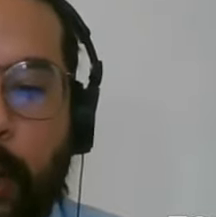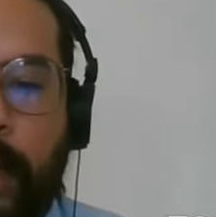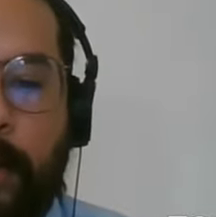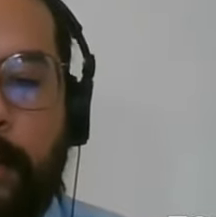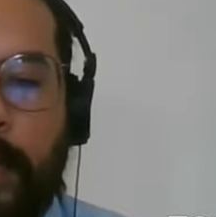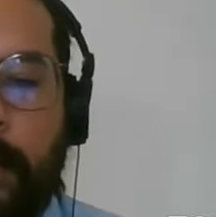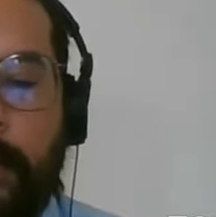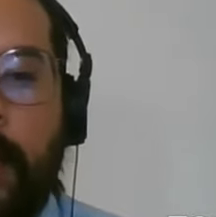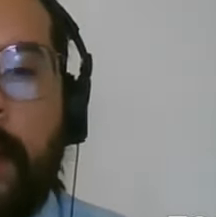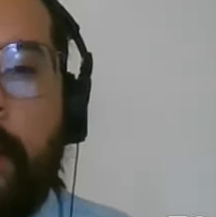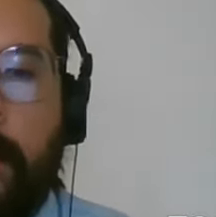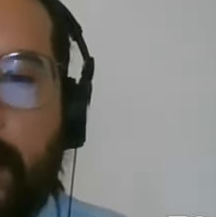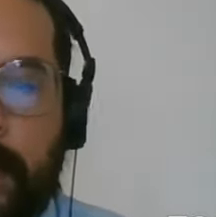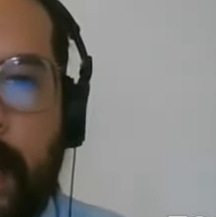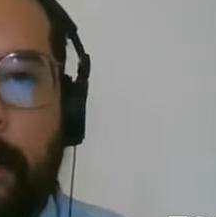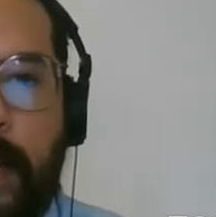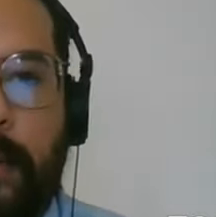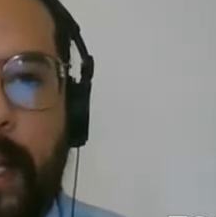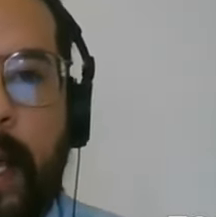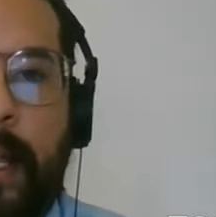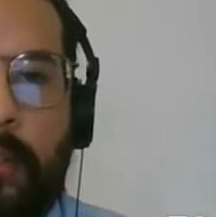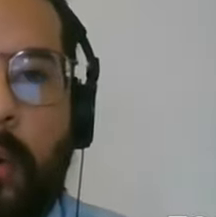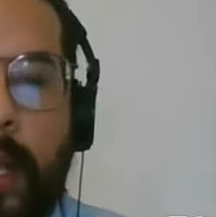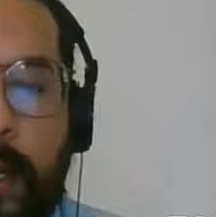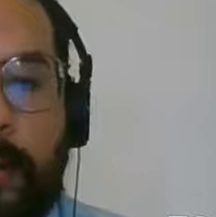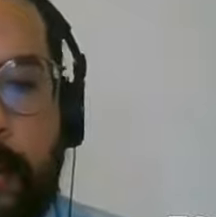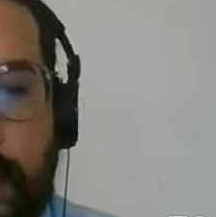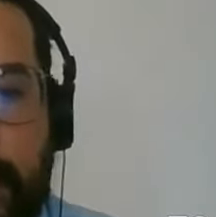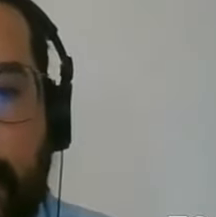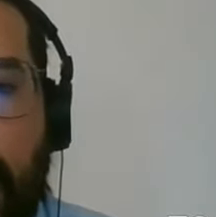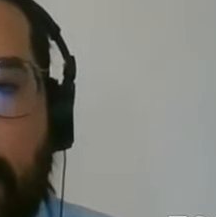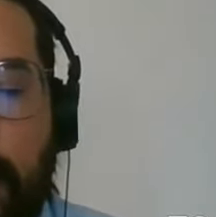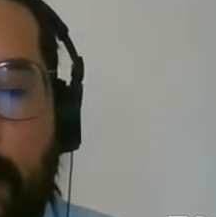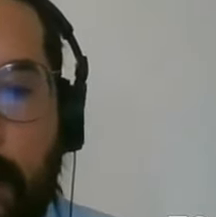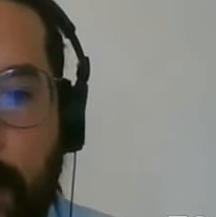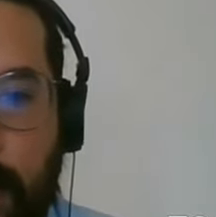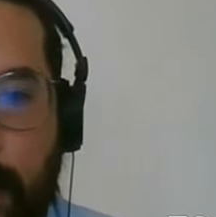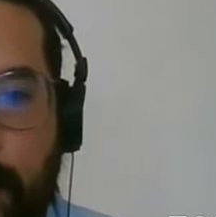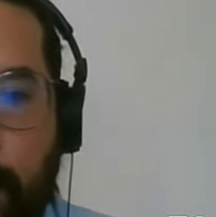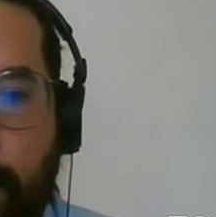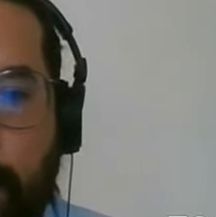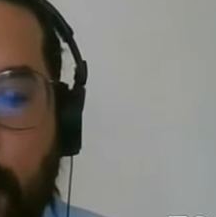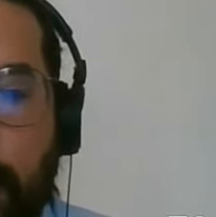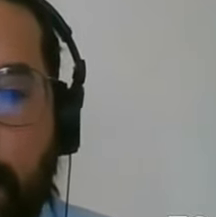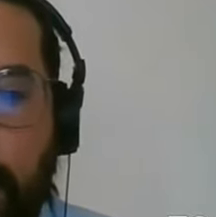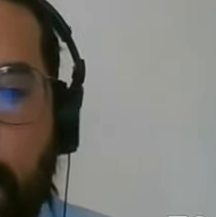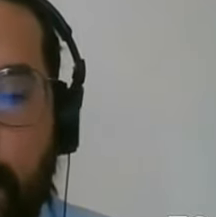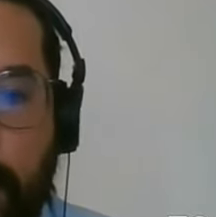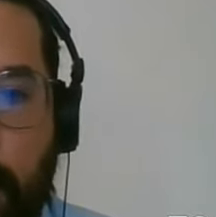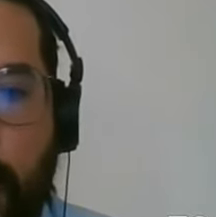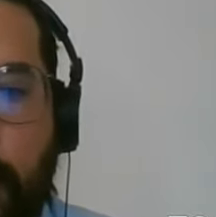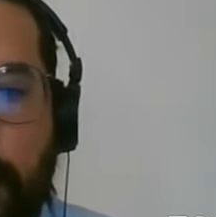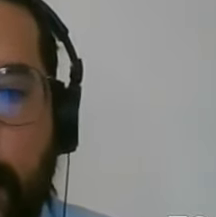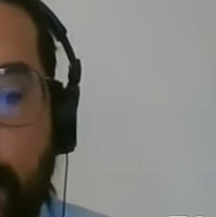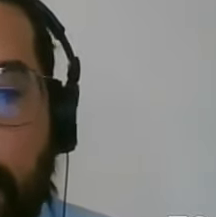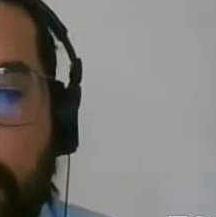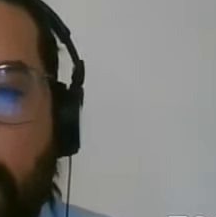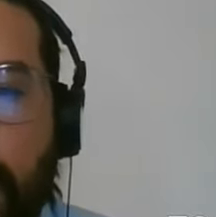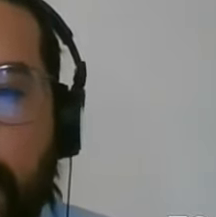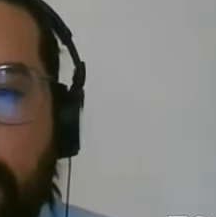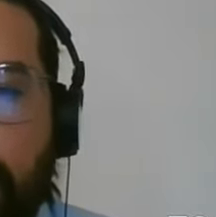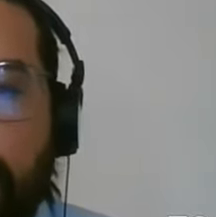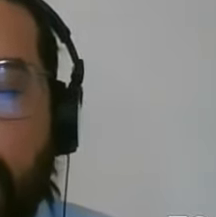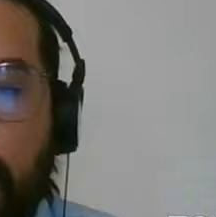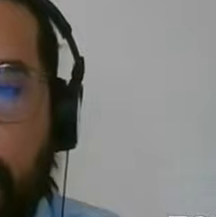que abordan, ¿no? Digamos, mientras que la mayoría de los cuadernos están como enfocándose más como a los